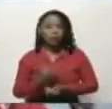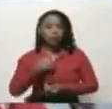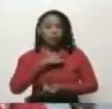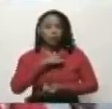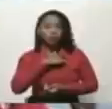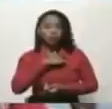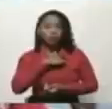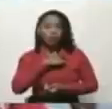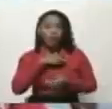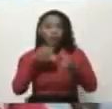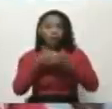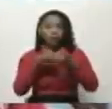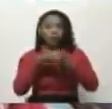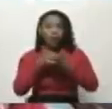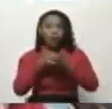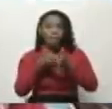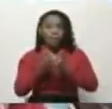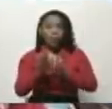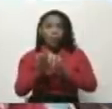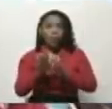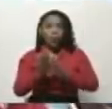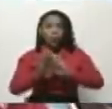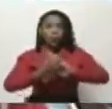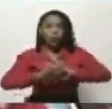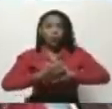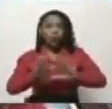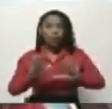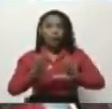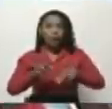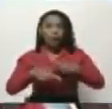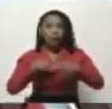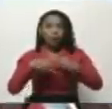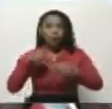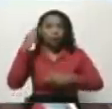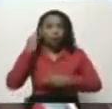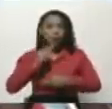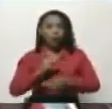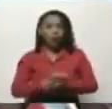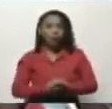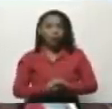nosotros, este partido nació cuando ya la Revolución Bolivariana